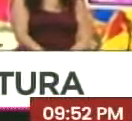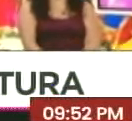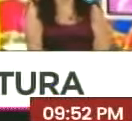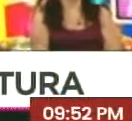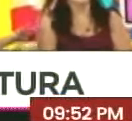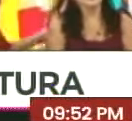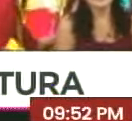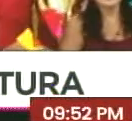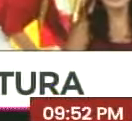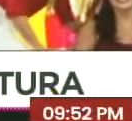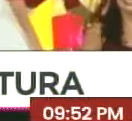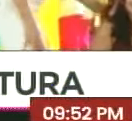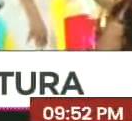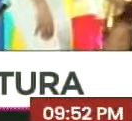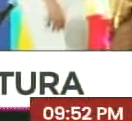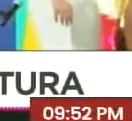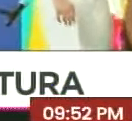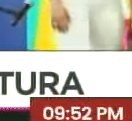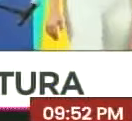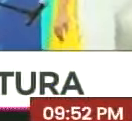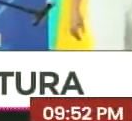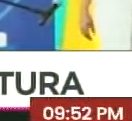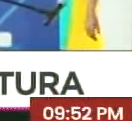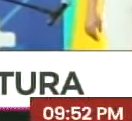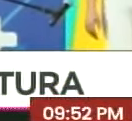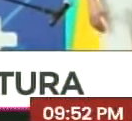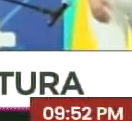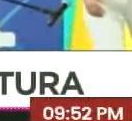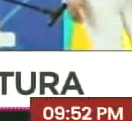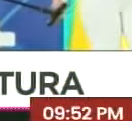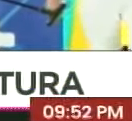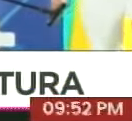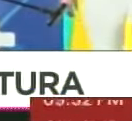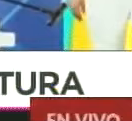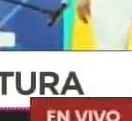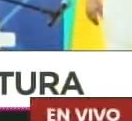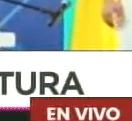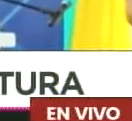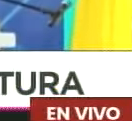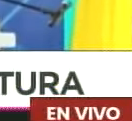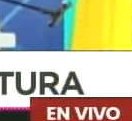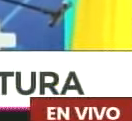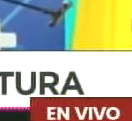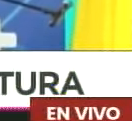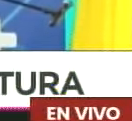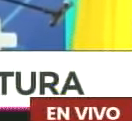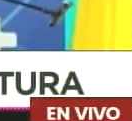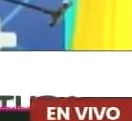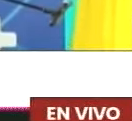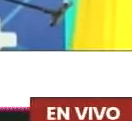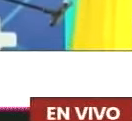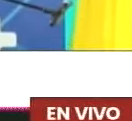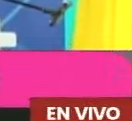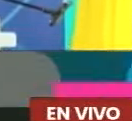Venezuela vive. ¡Viva Venezuela! Gracias. Buenas noches a todos.